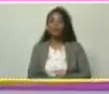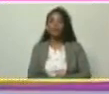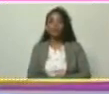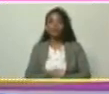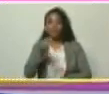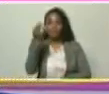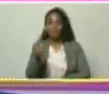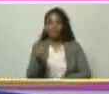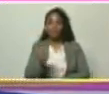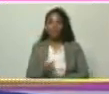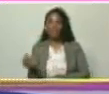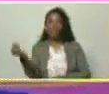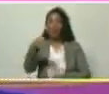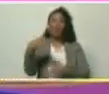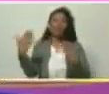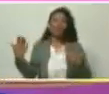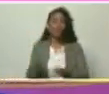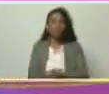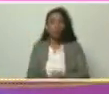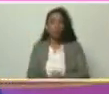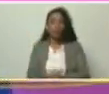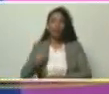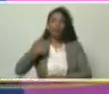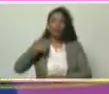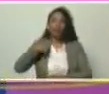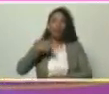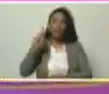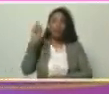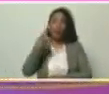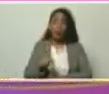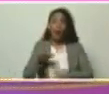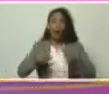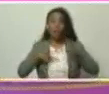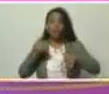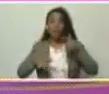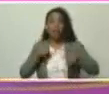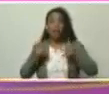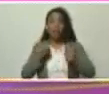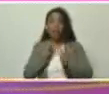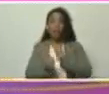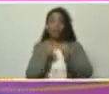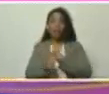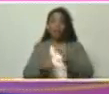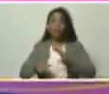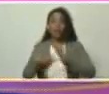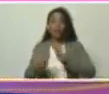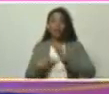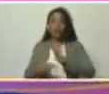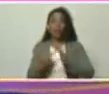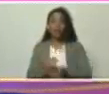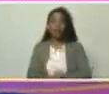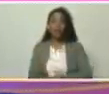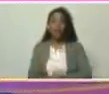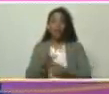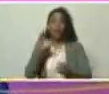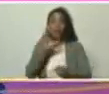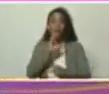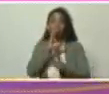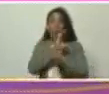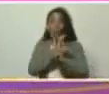Correcto. ¿Qué más? Vamos a tener actividades deportivas, recreativas,